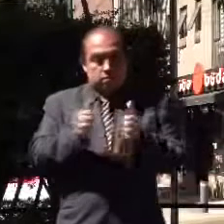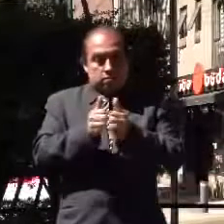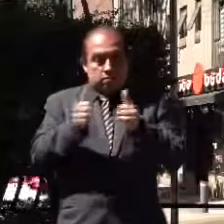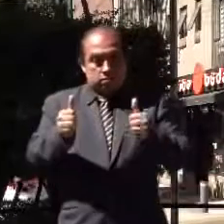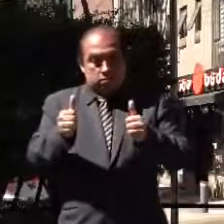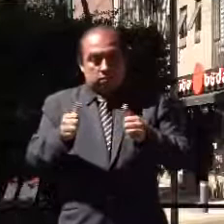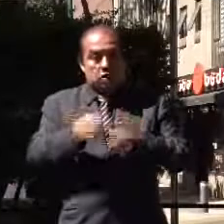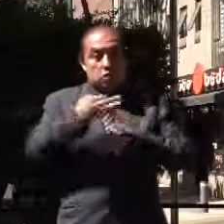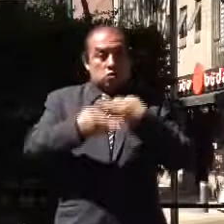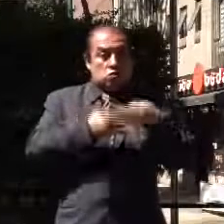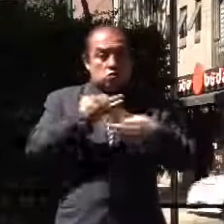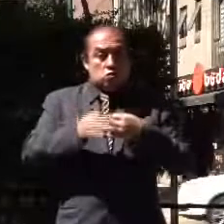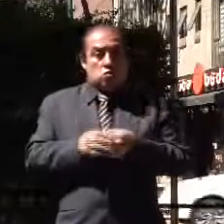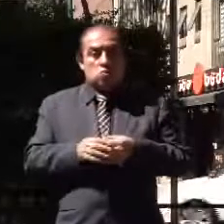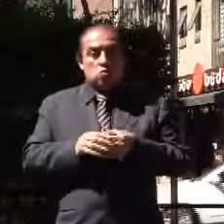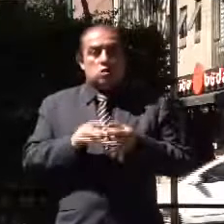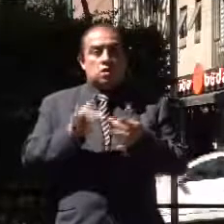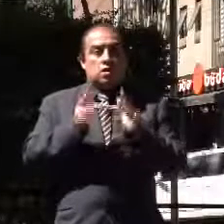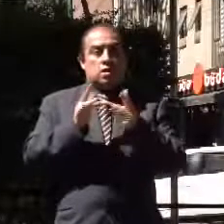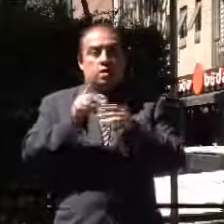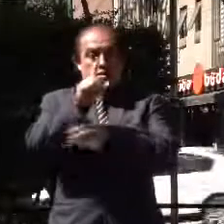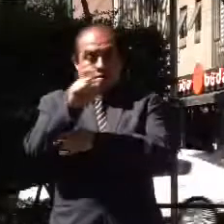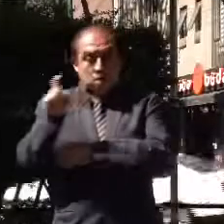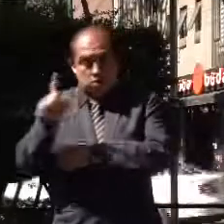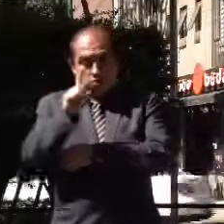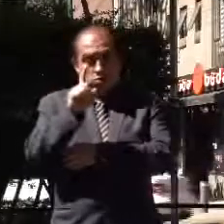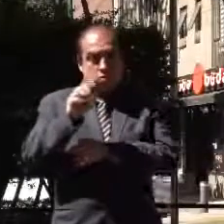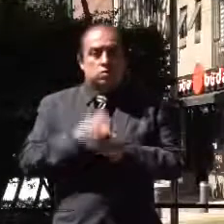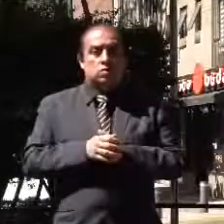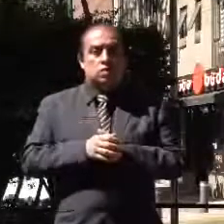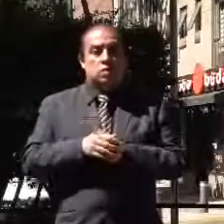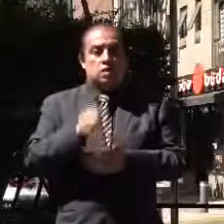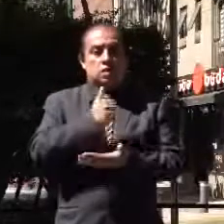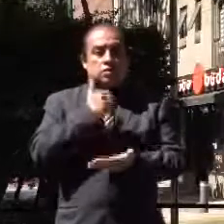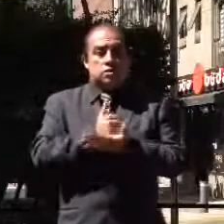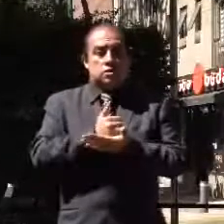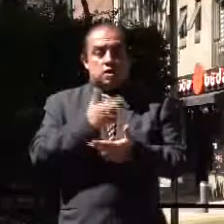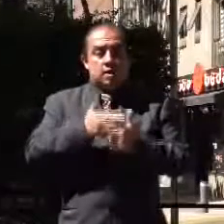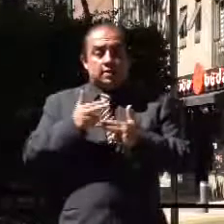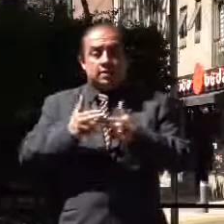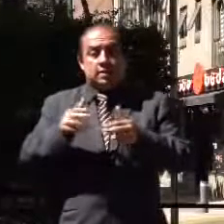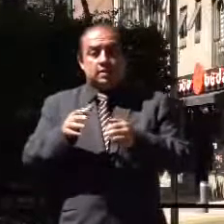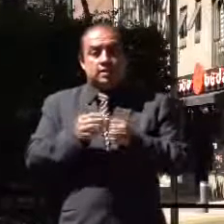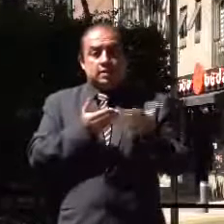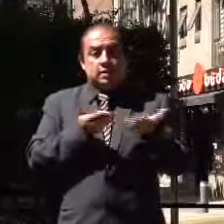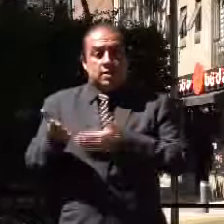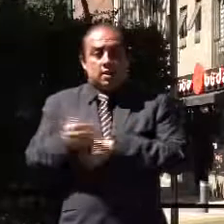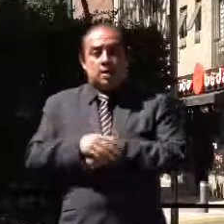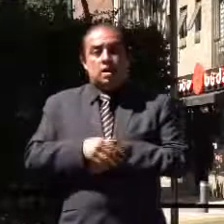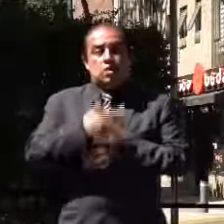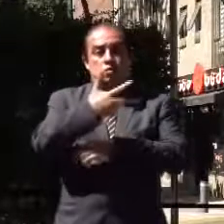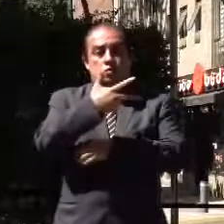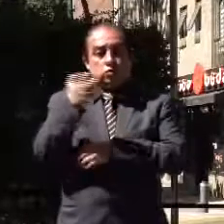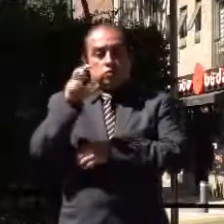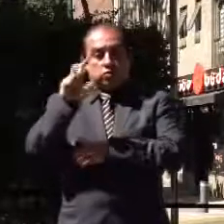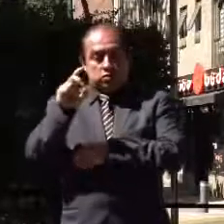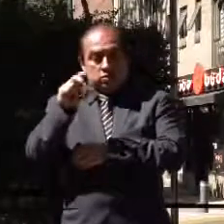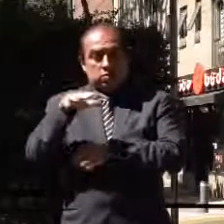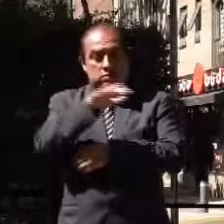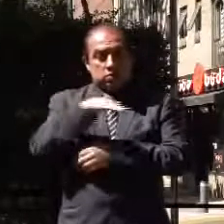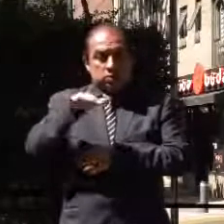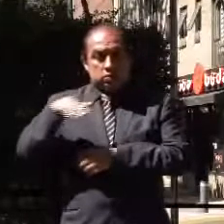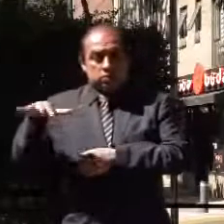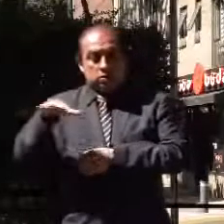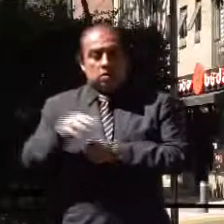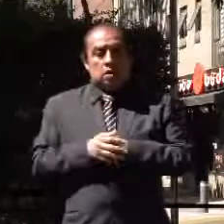toda la red de nuestra ciudad, hasta llegar a los 830 sectores que nos permitirán tener